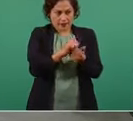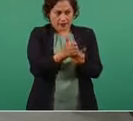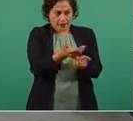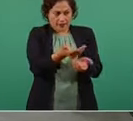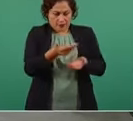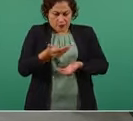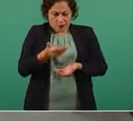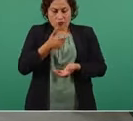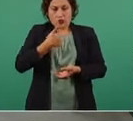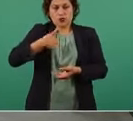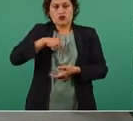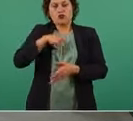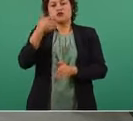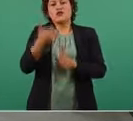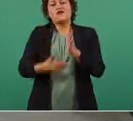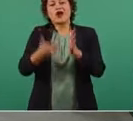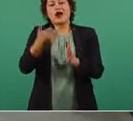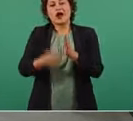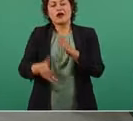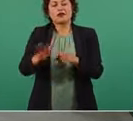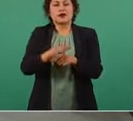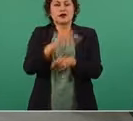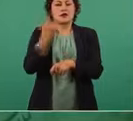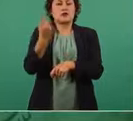estamos construyendo